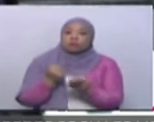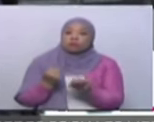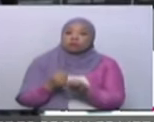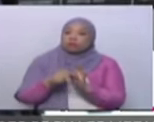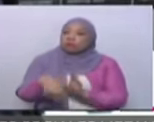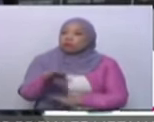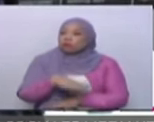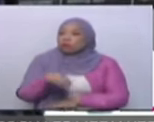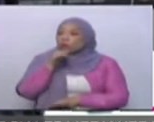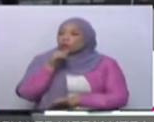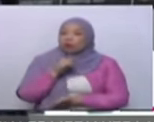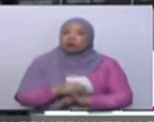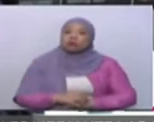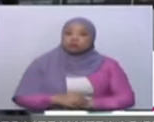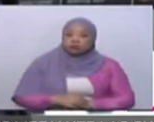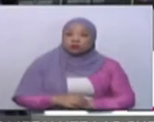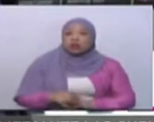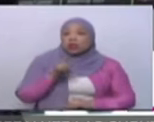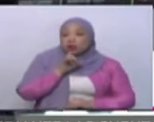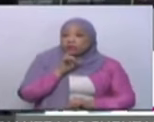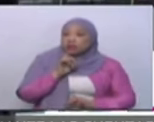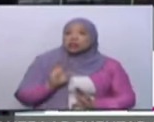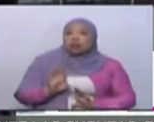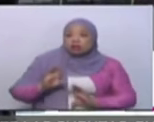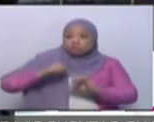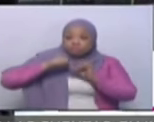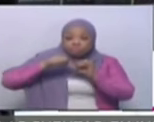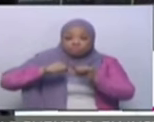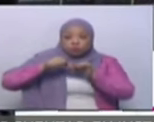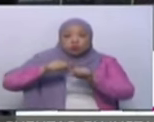esté. Es una batalla permanente.